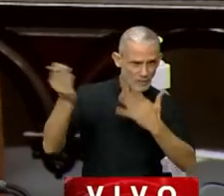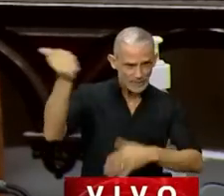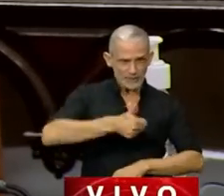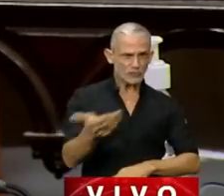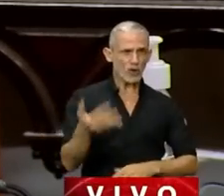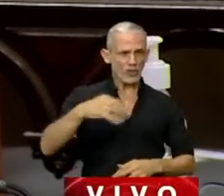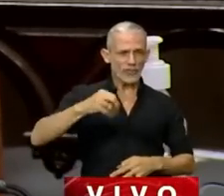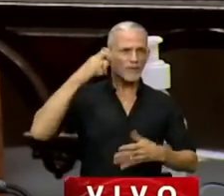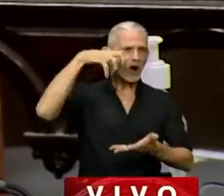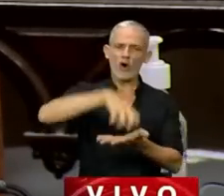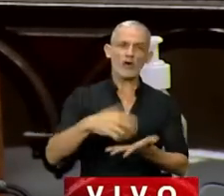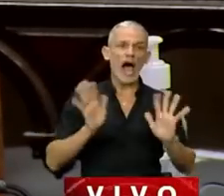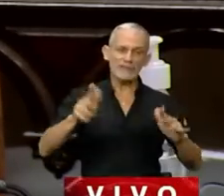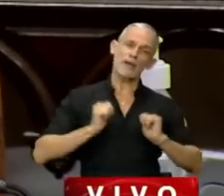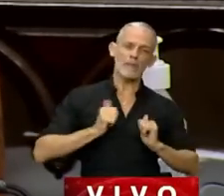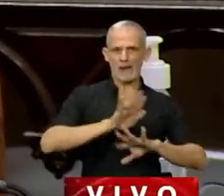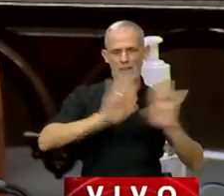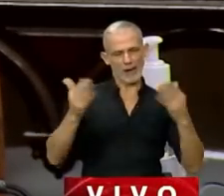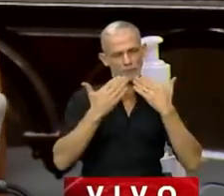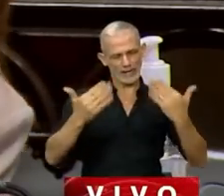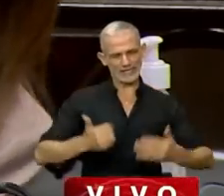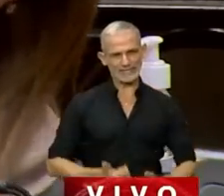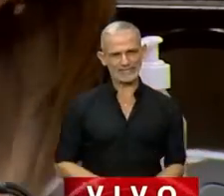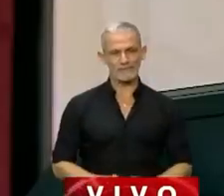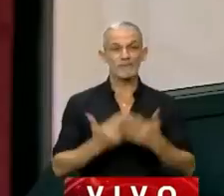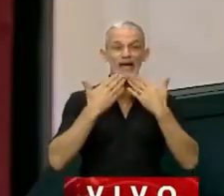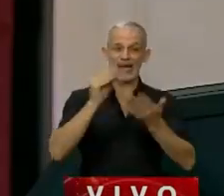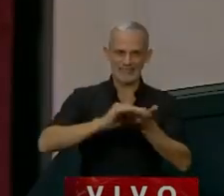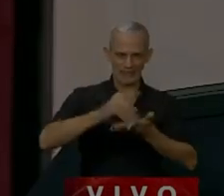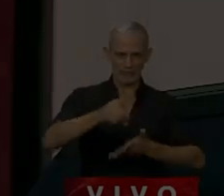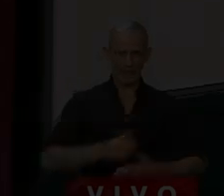gabinete, señor presidente. No podemos esperar más. Muchas gracias. Gracias, diputada.